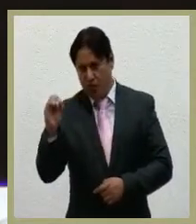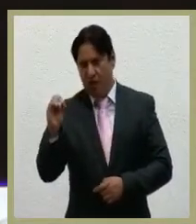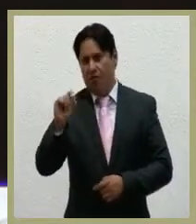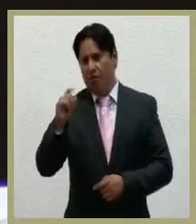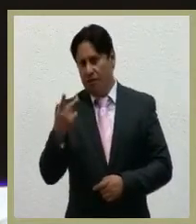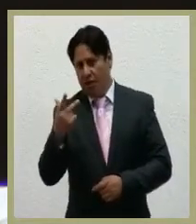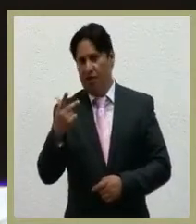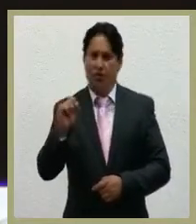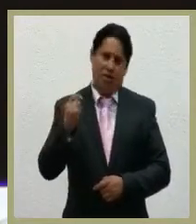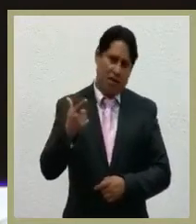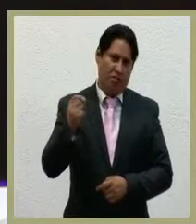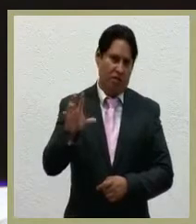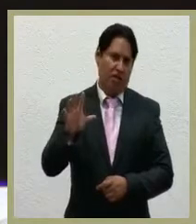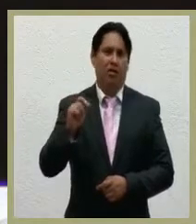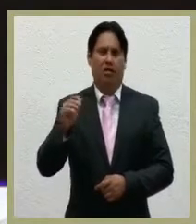197.825,